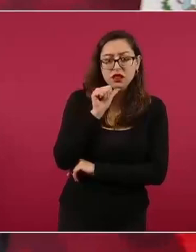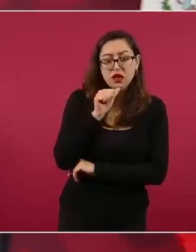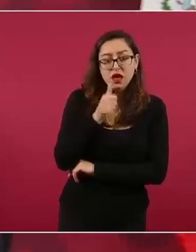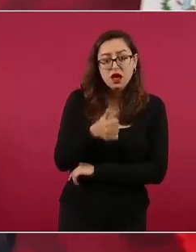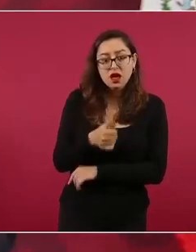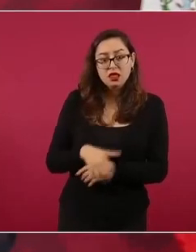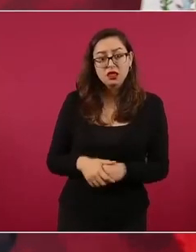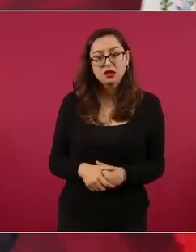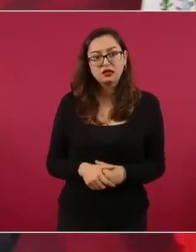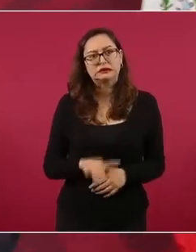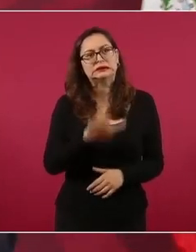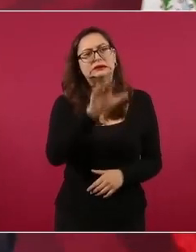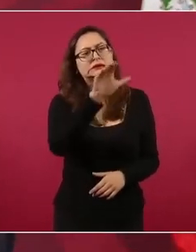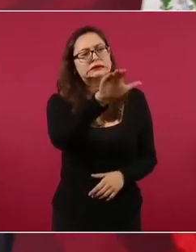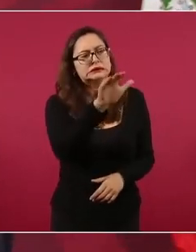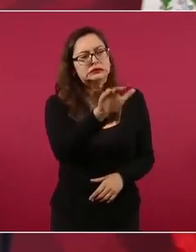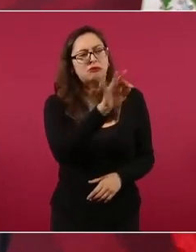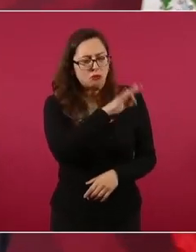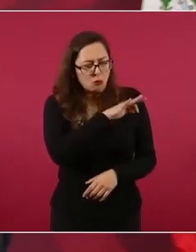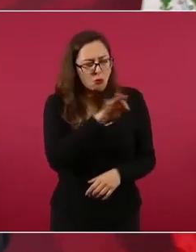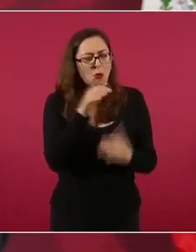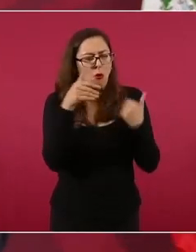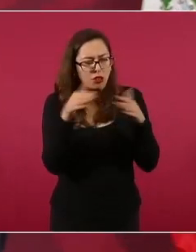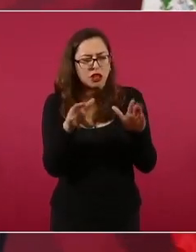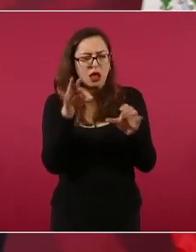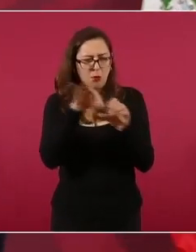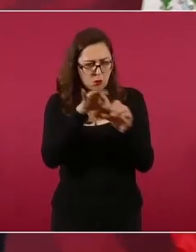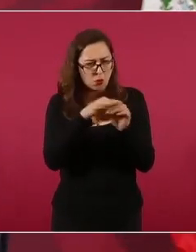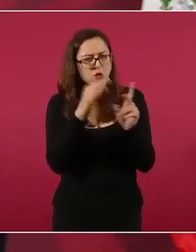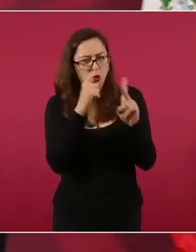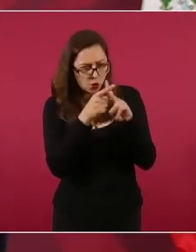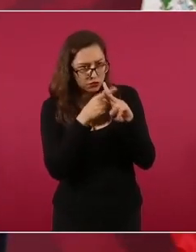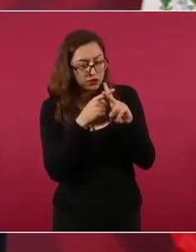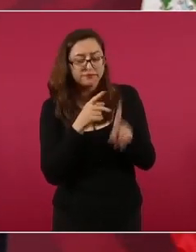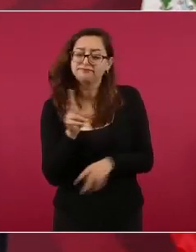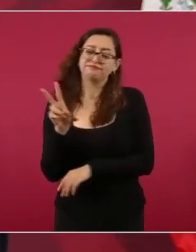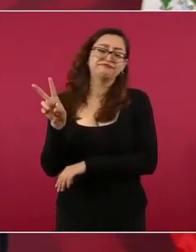¿Les pedimos que contaran los votos? No.